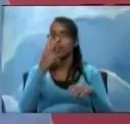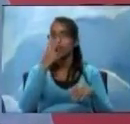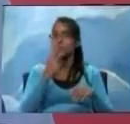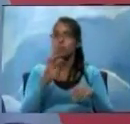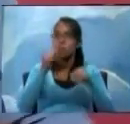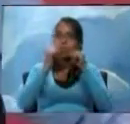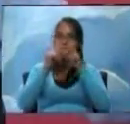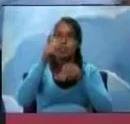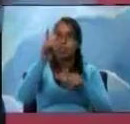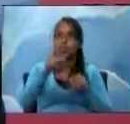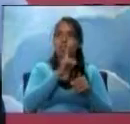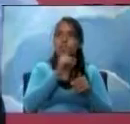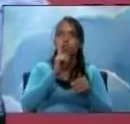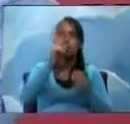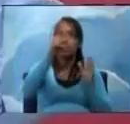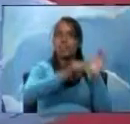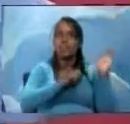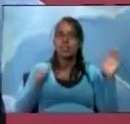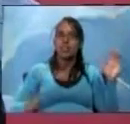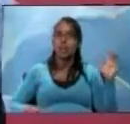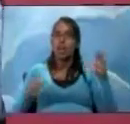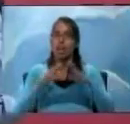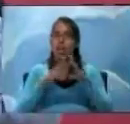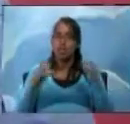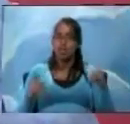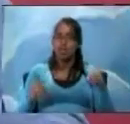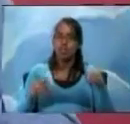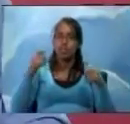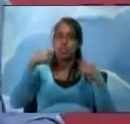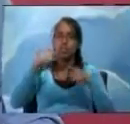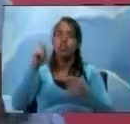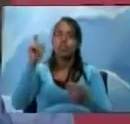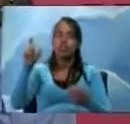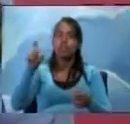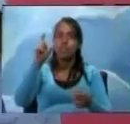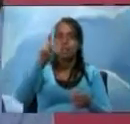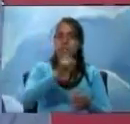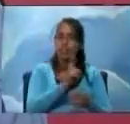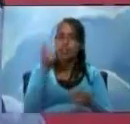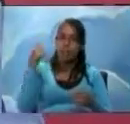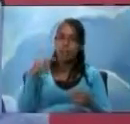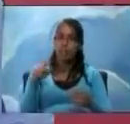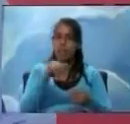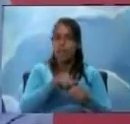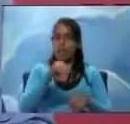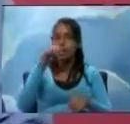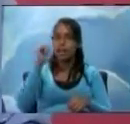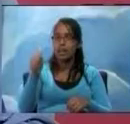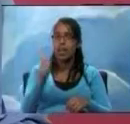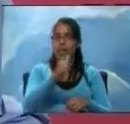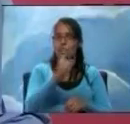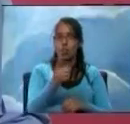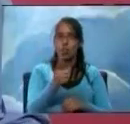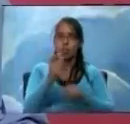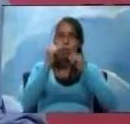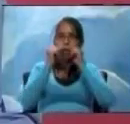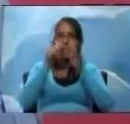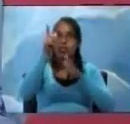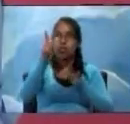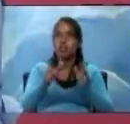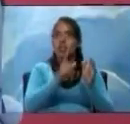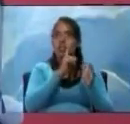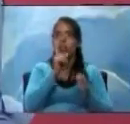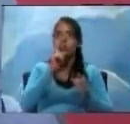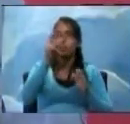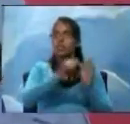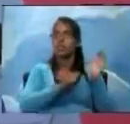Bendito sea el nombre del Señor a todos, según la necesidad que había en cada uno. Bendito sea el nombre del